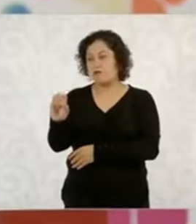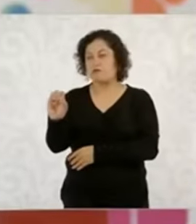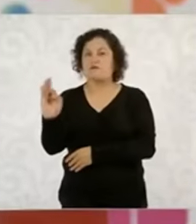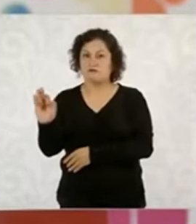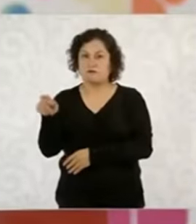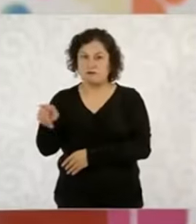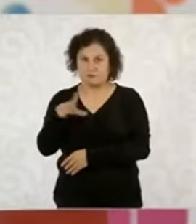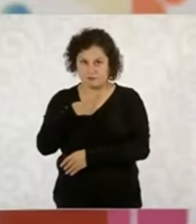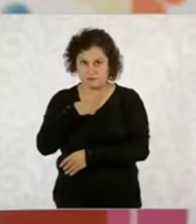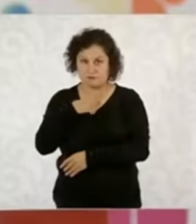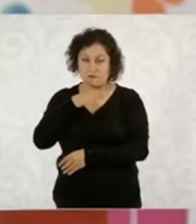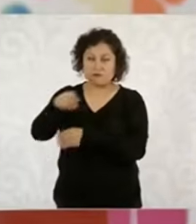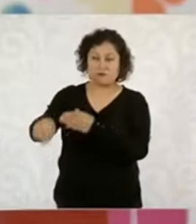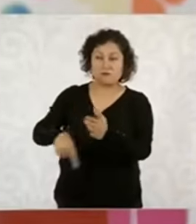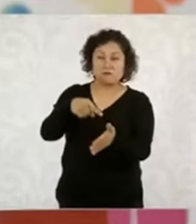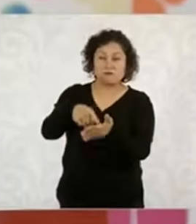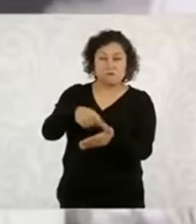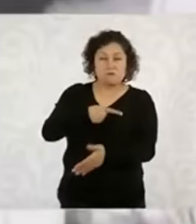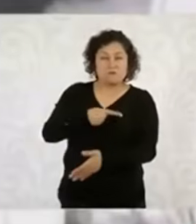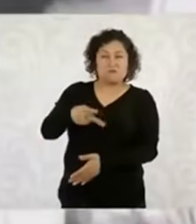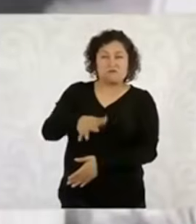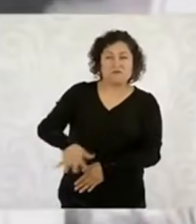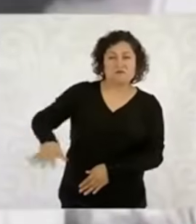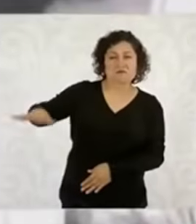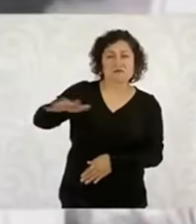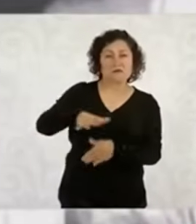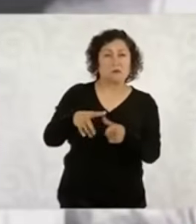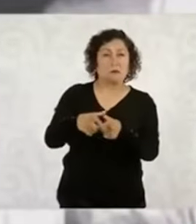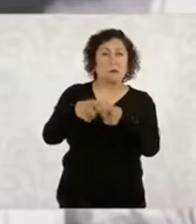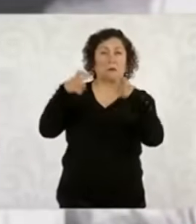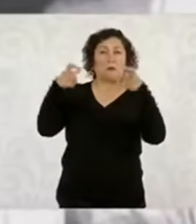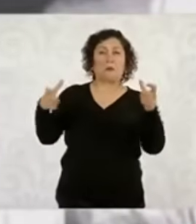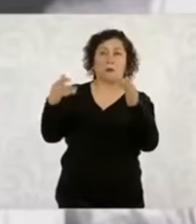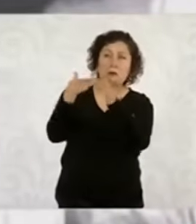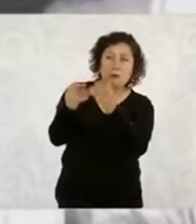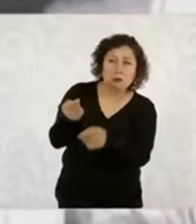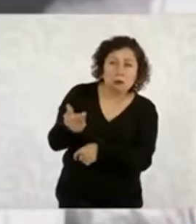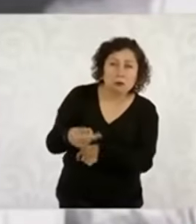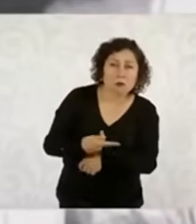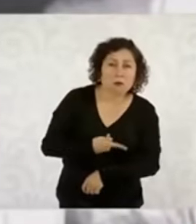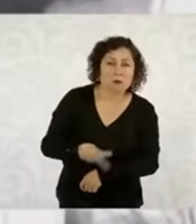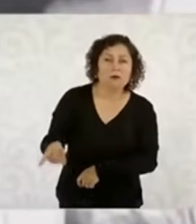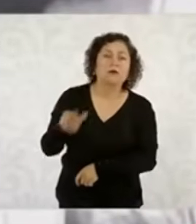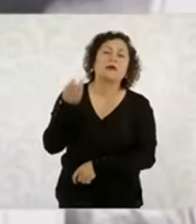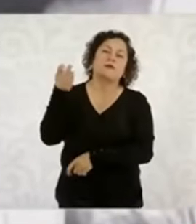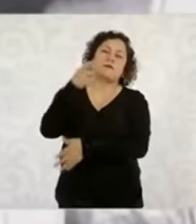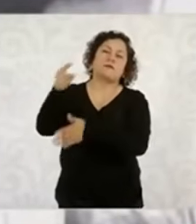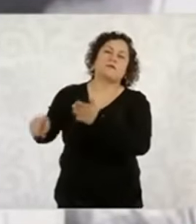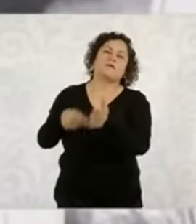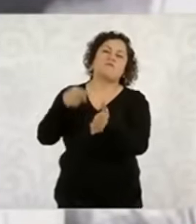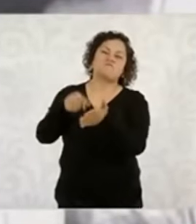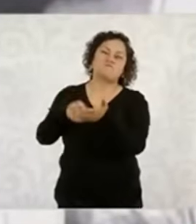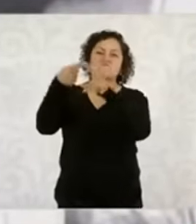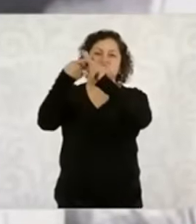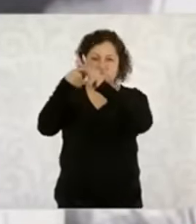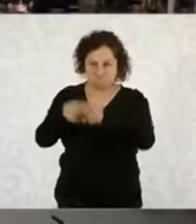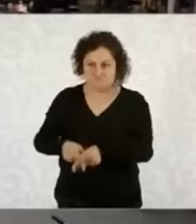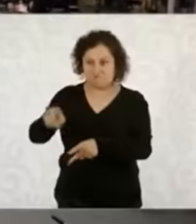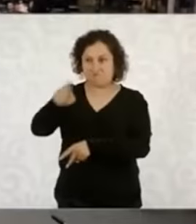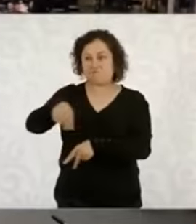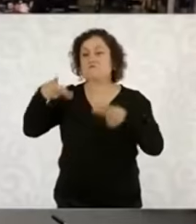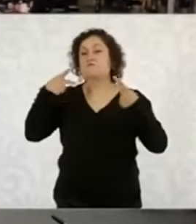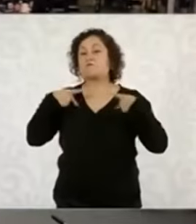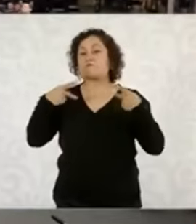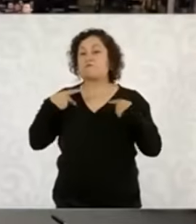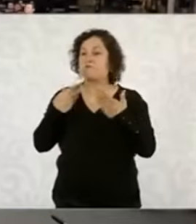alta marginación. Ahí es donde se va a levantar el trabajo para la incorporación de la gente que menos tiene